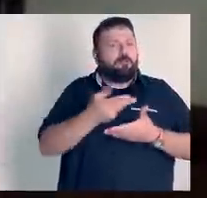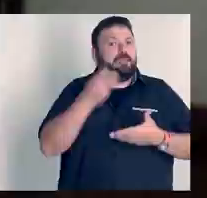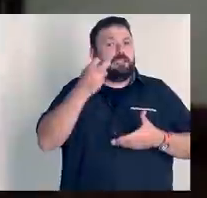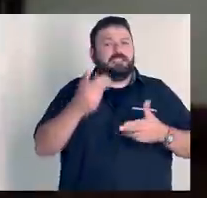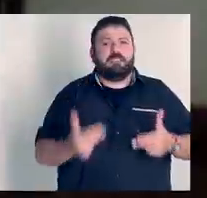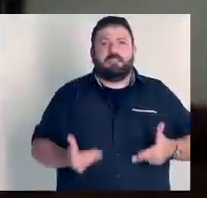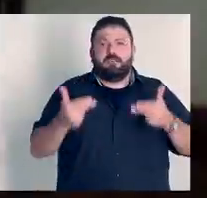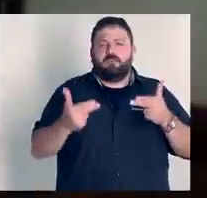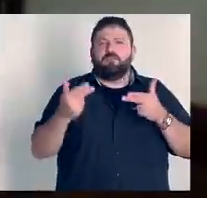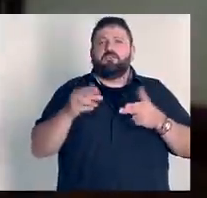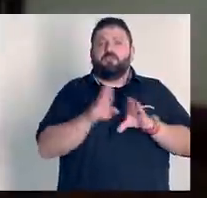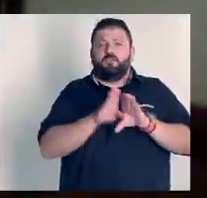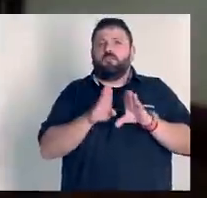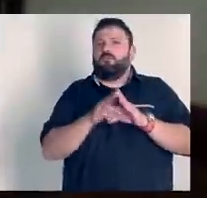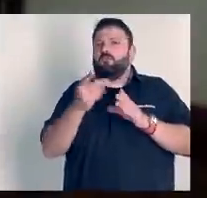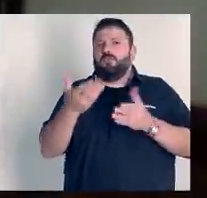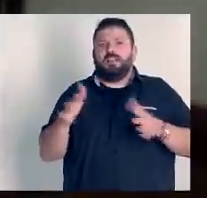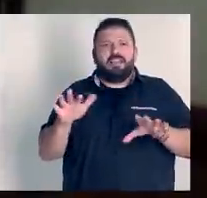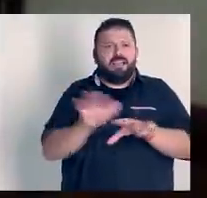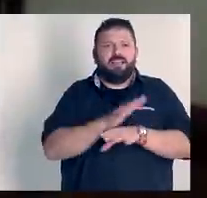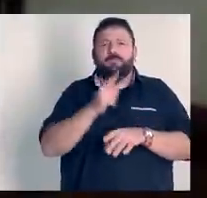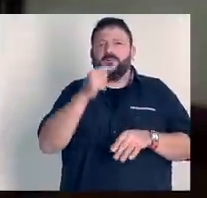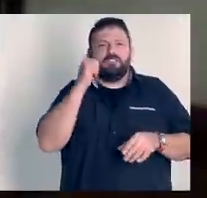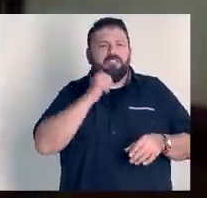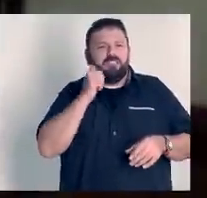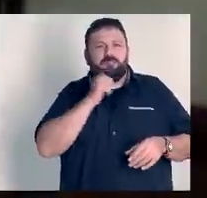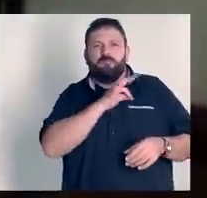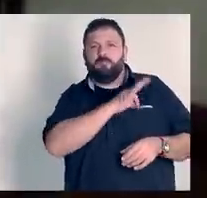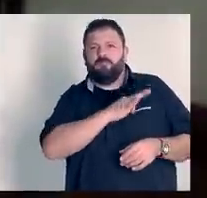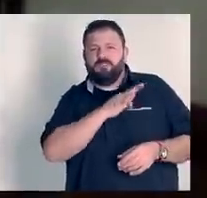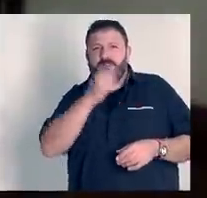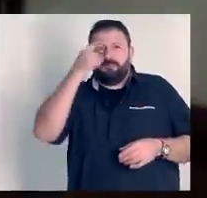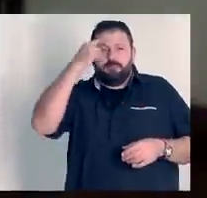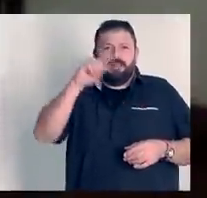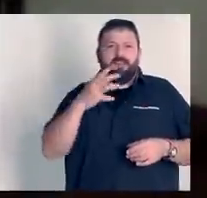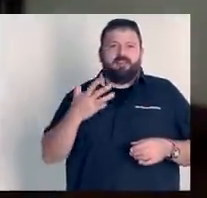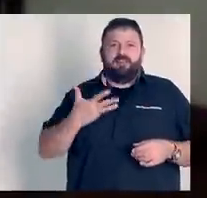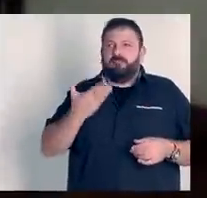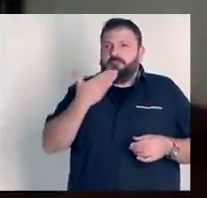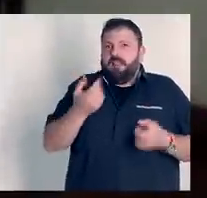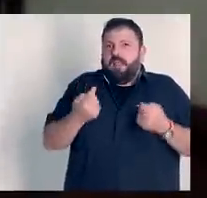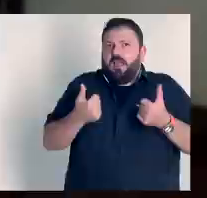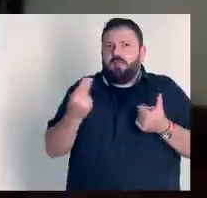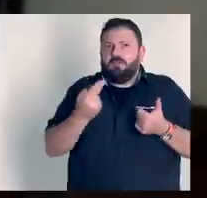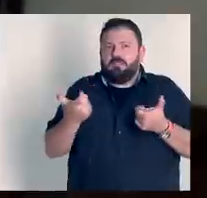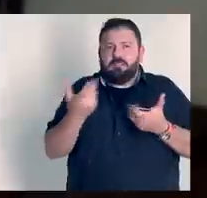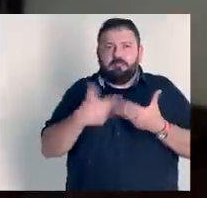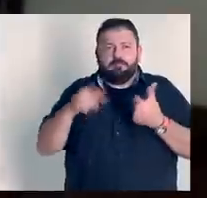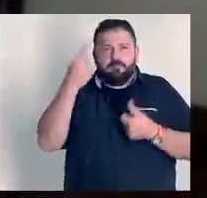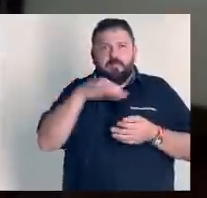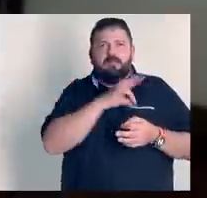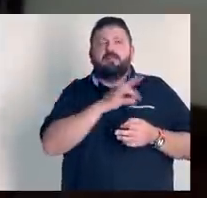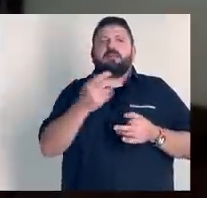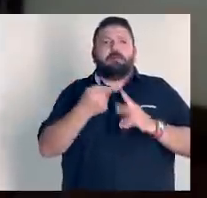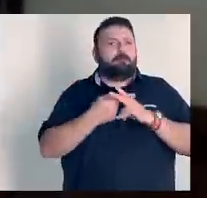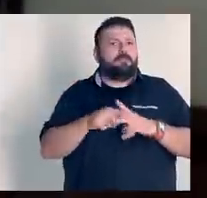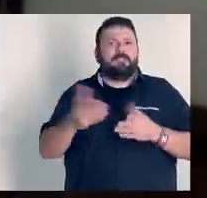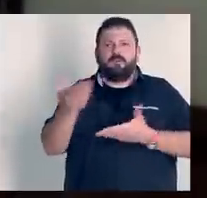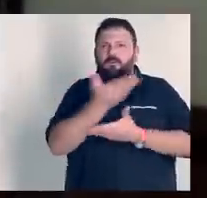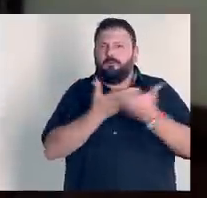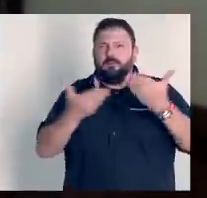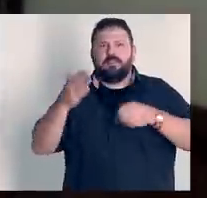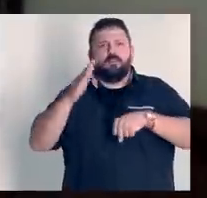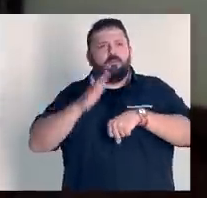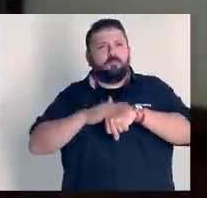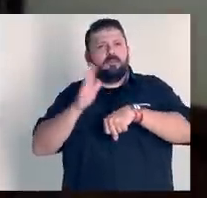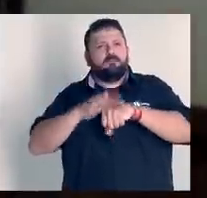como instrumento de cambio, como ellos estaban teniendo un beneficio para tener una liquidez para los gastos básicos, empezaron a compartirlo con más gente.